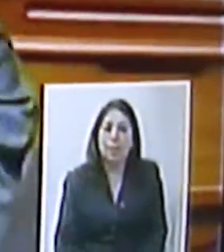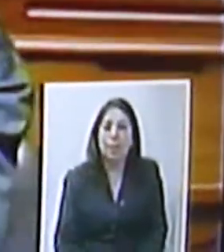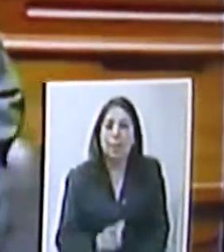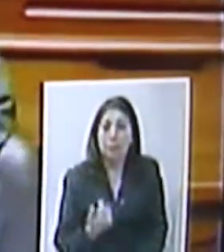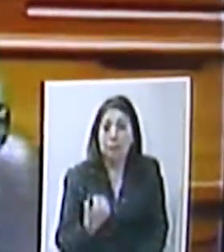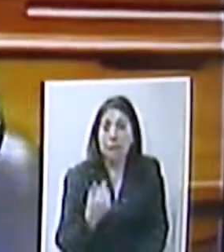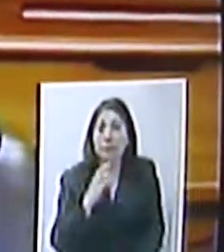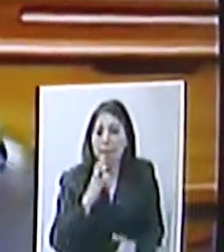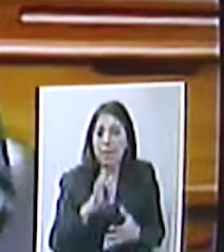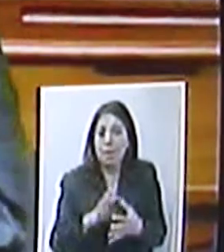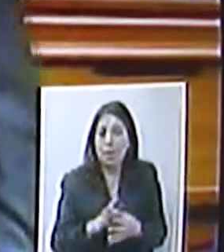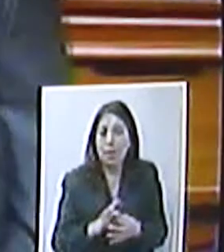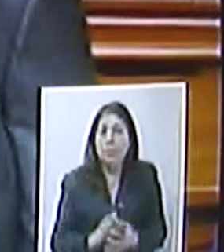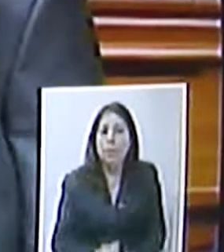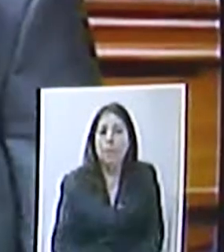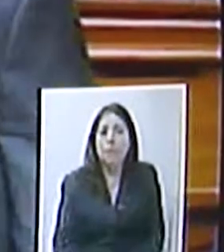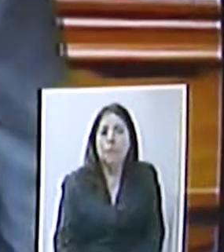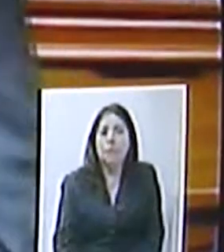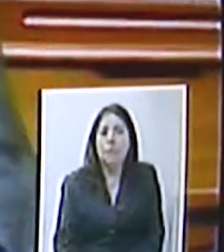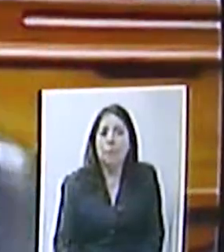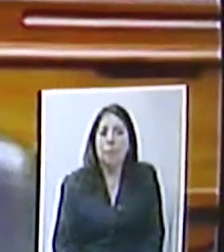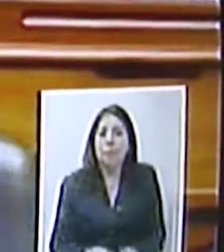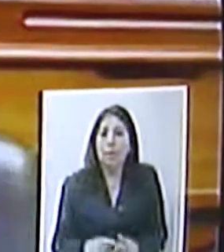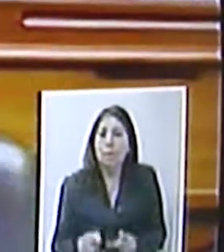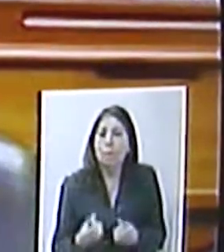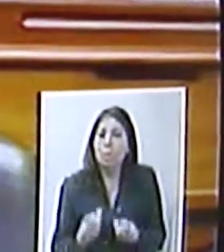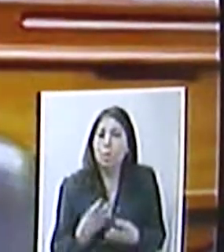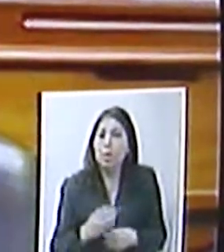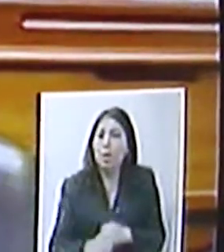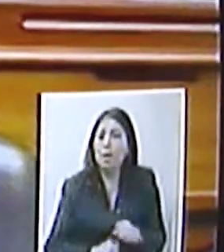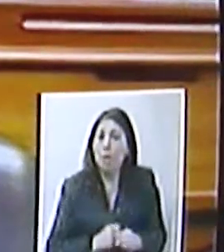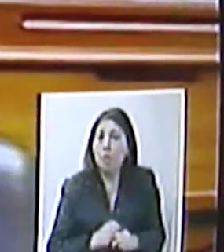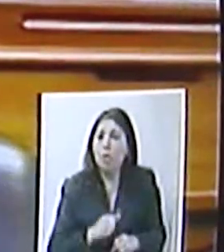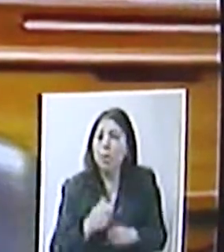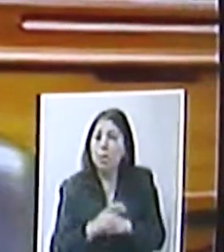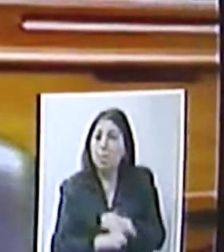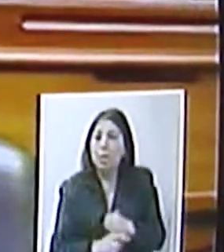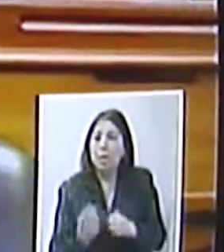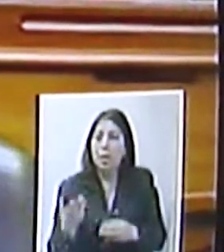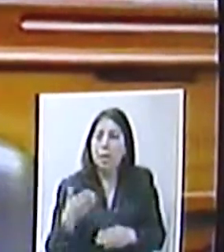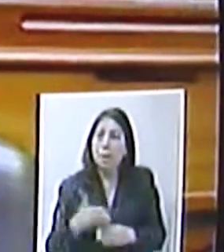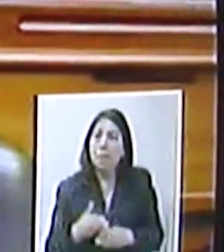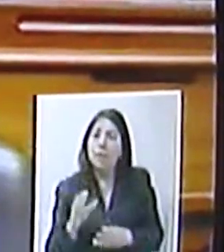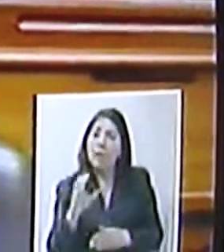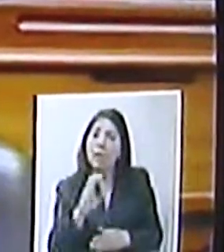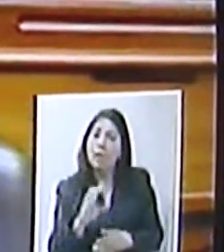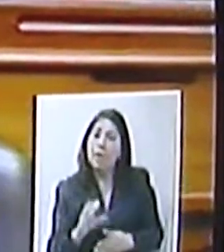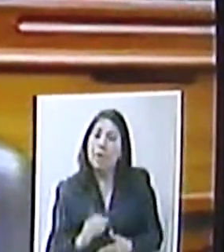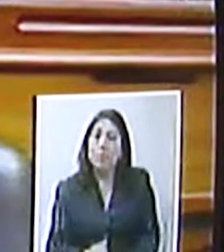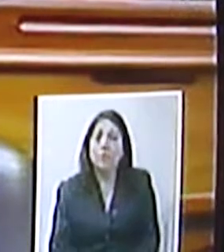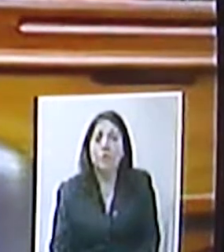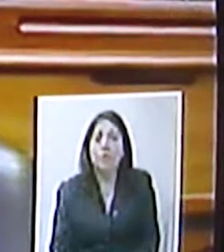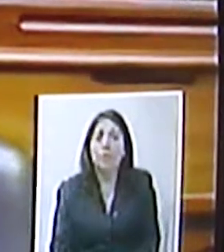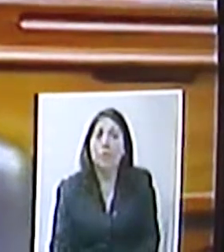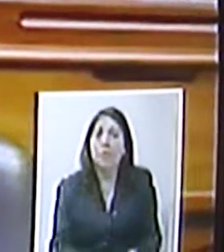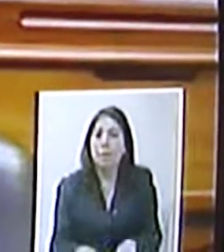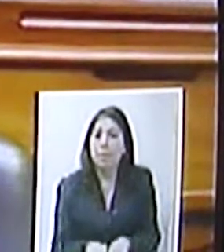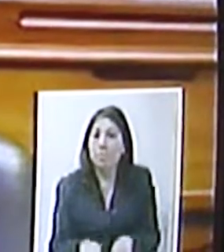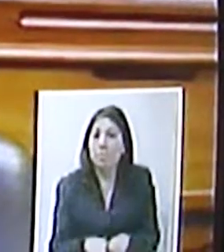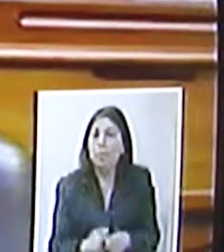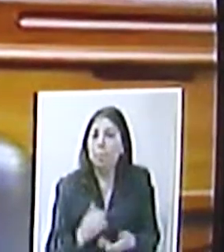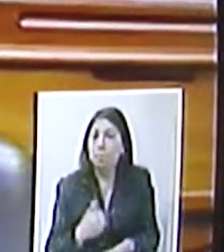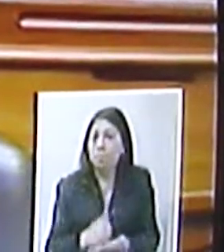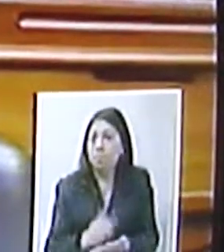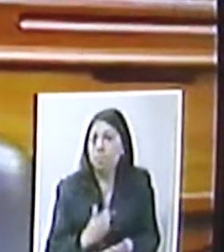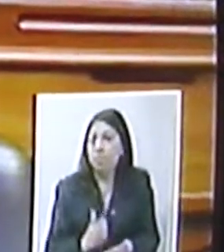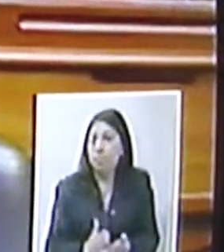gas que ha salido durante tantos años al extranjero y está llegando a la costa, también sea